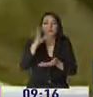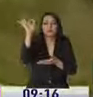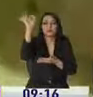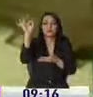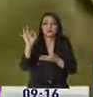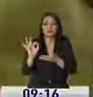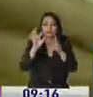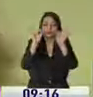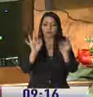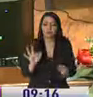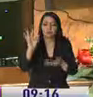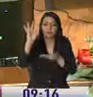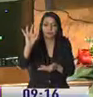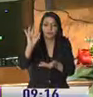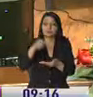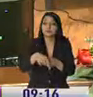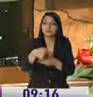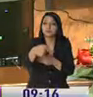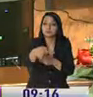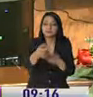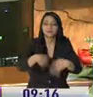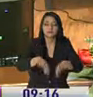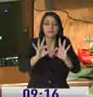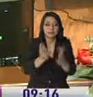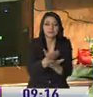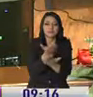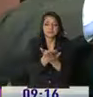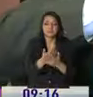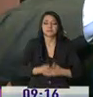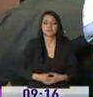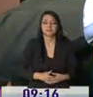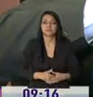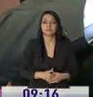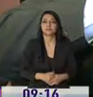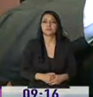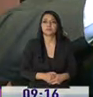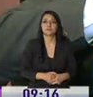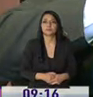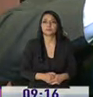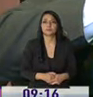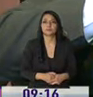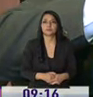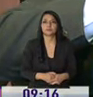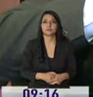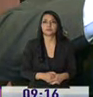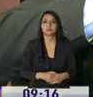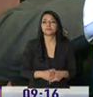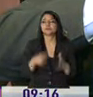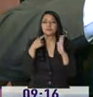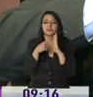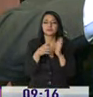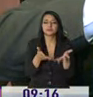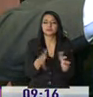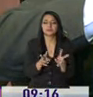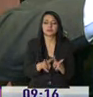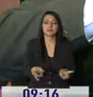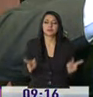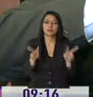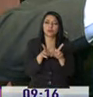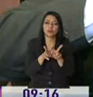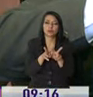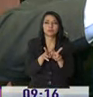presupuestaria que en los próximos días está por presentarse. Si quieren un estimado, debe estar alrededor